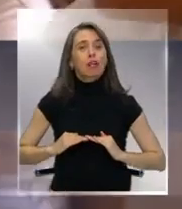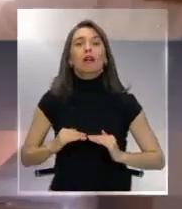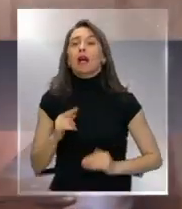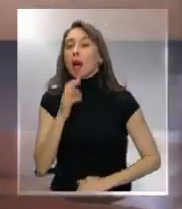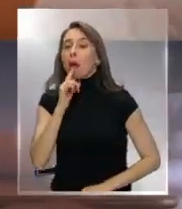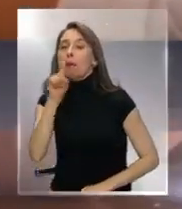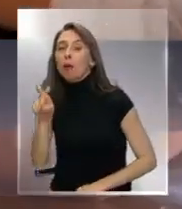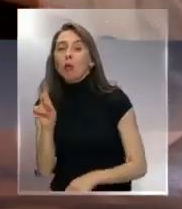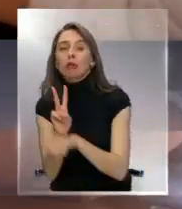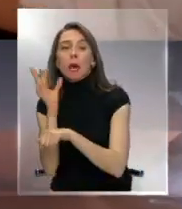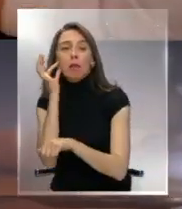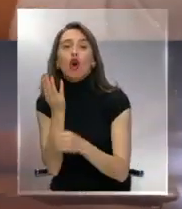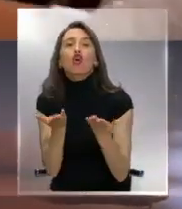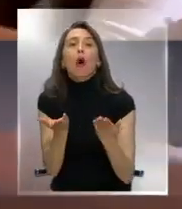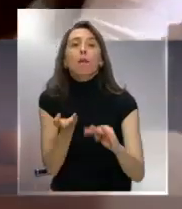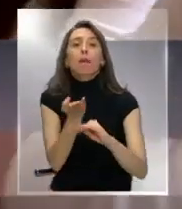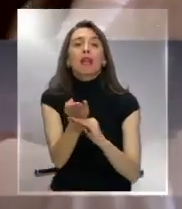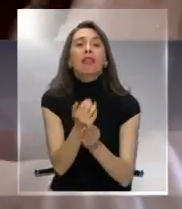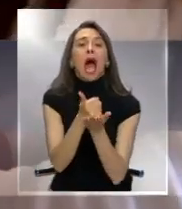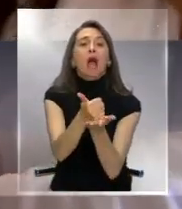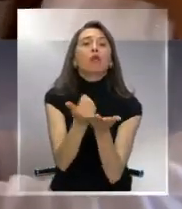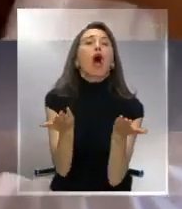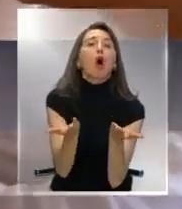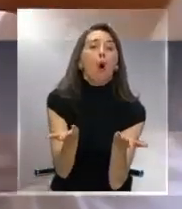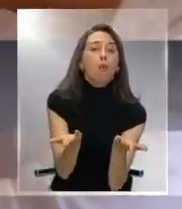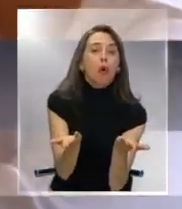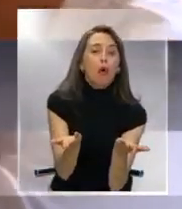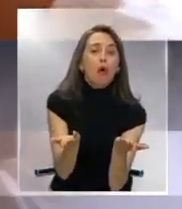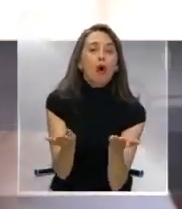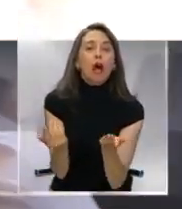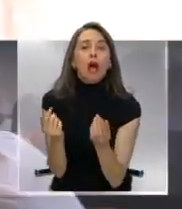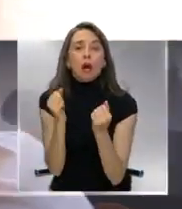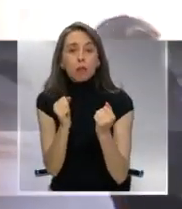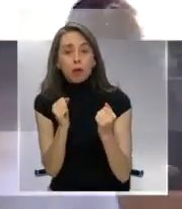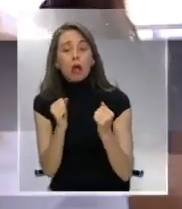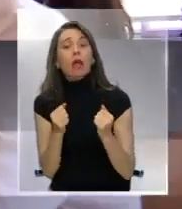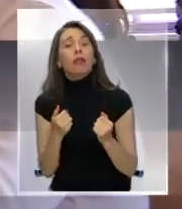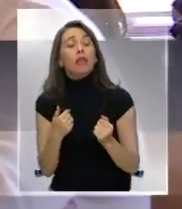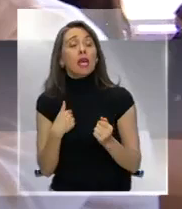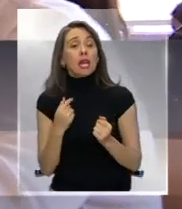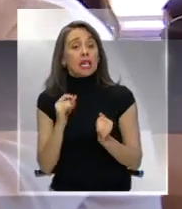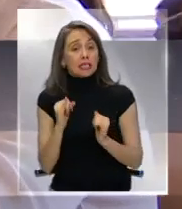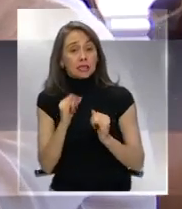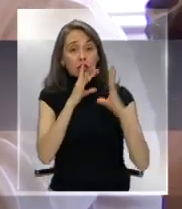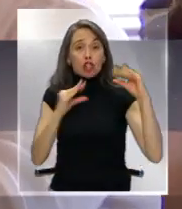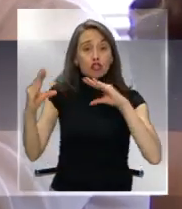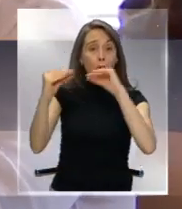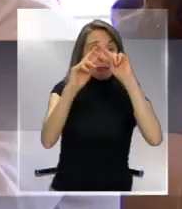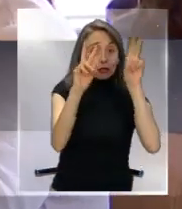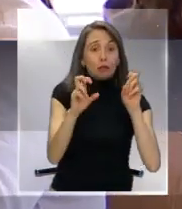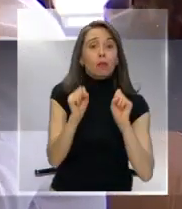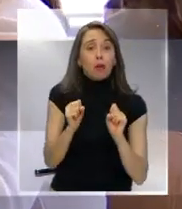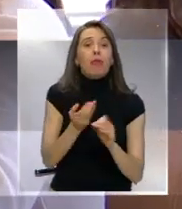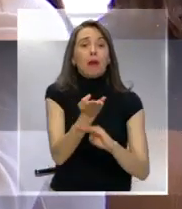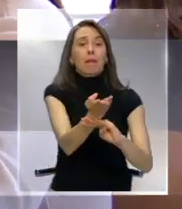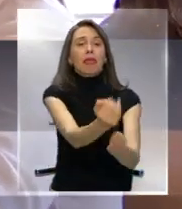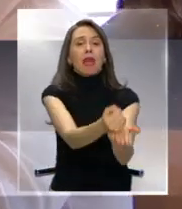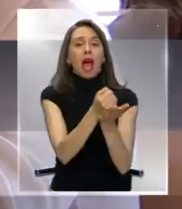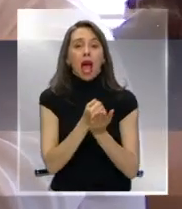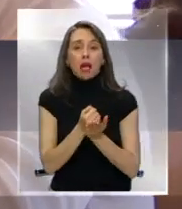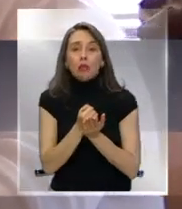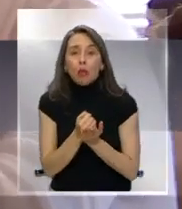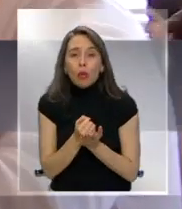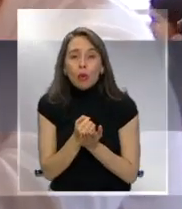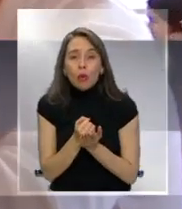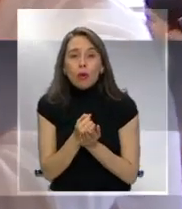ayuda? Ya. Pido ayuda hablando del tema porque si uno lo calla, eso se va a quedar dentro